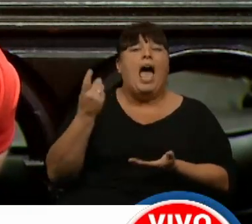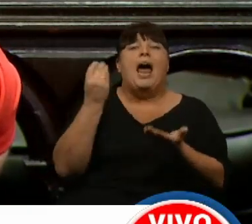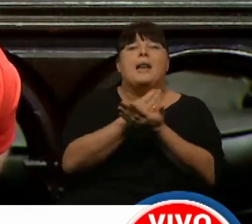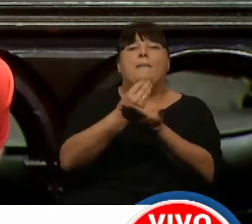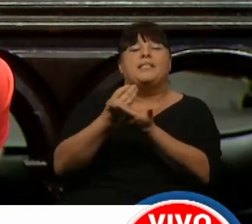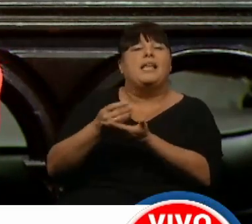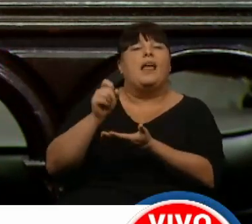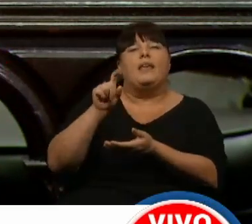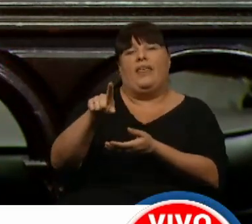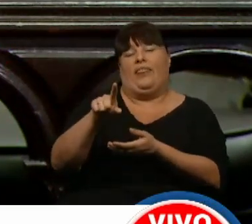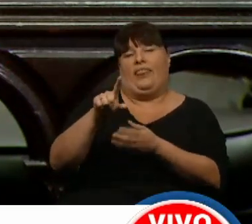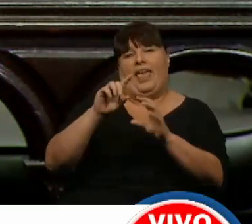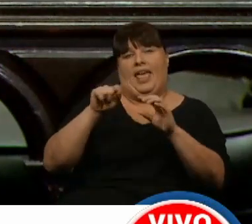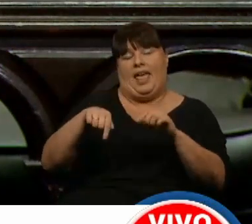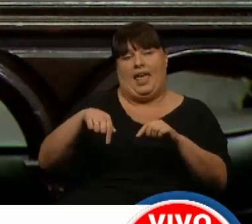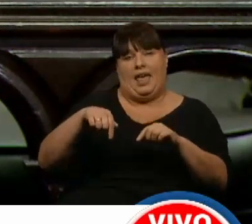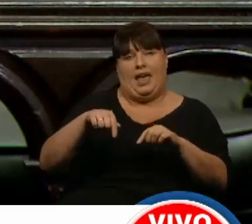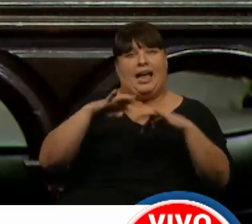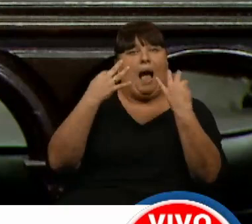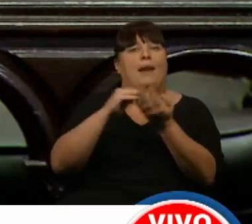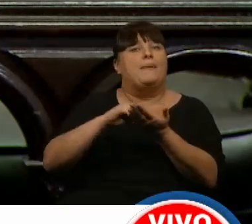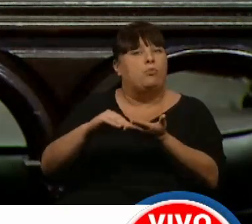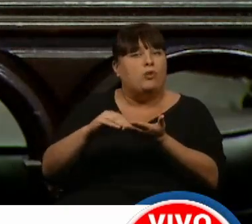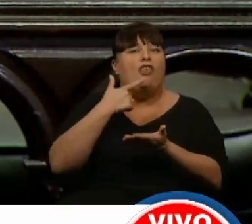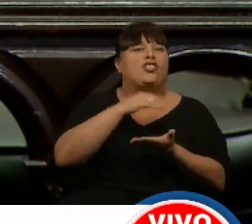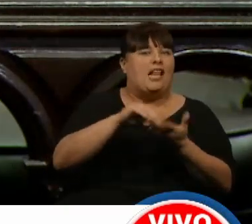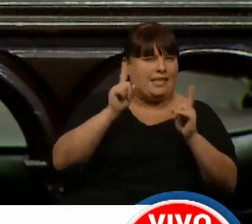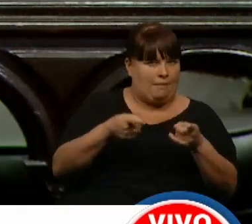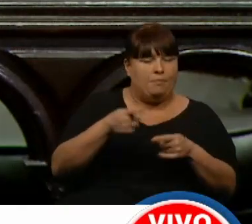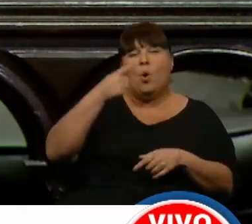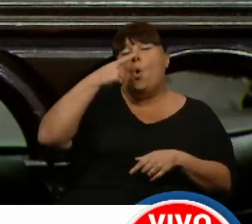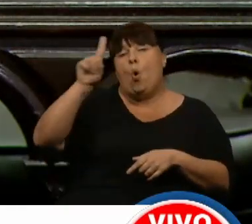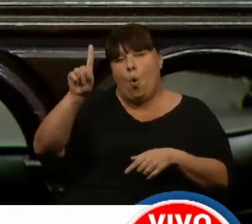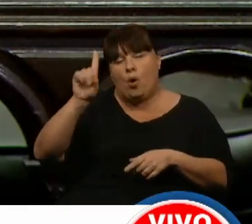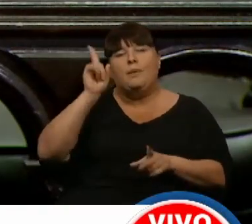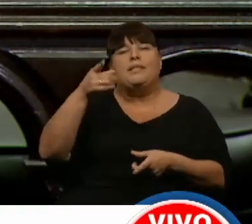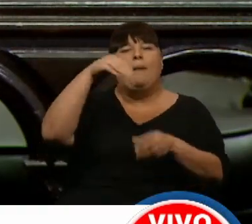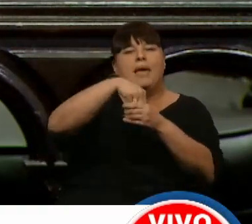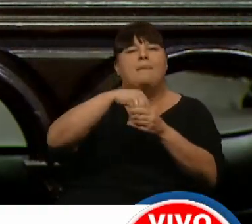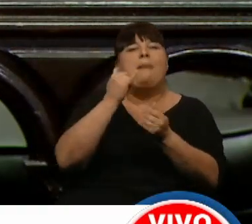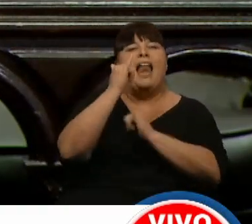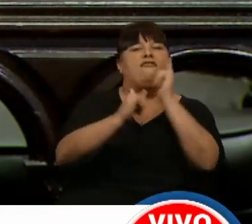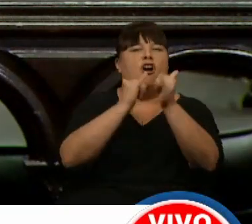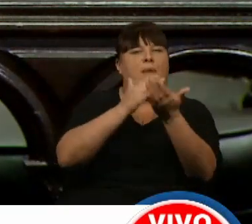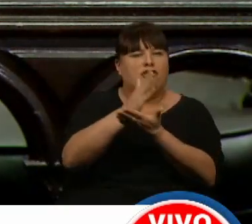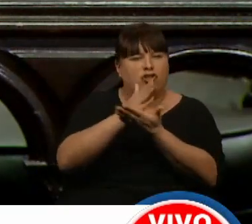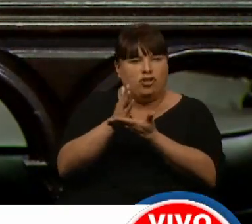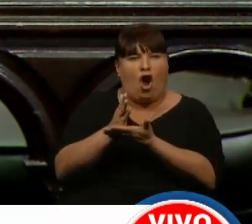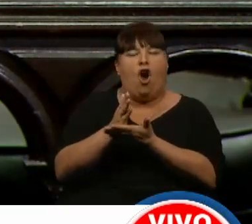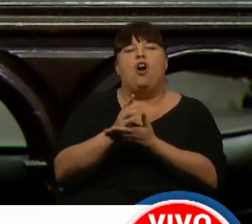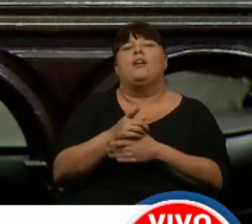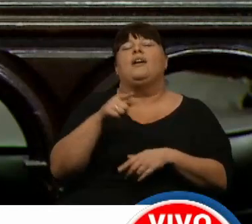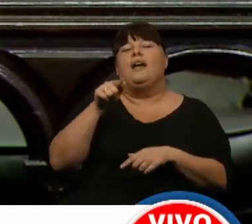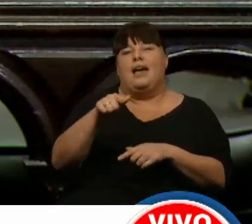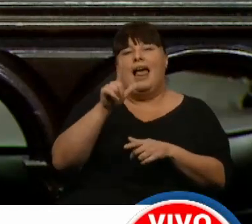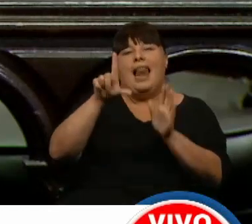representantes de la Cámara de Diputados y de Senadores. Y por último, la inclusión del acceso a la información, a la